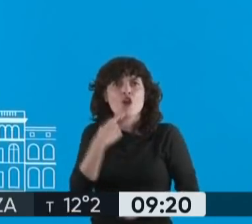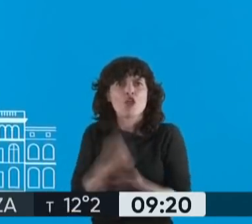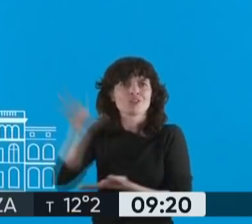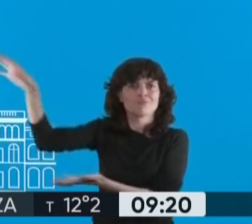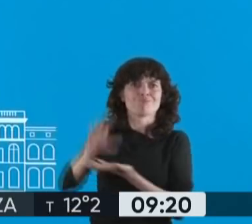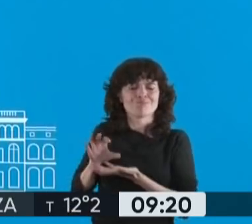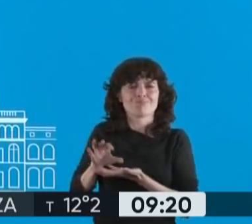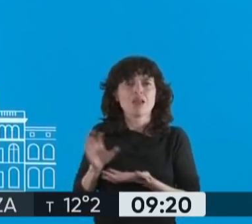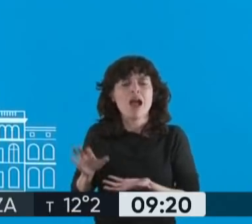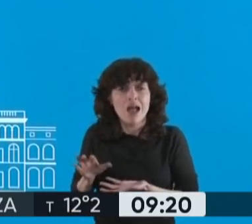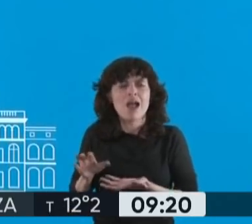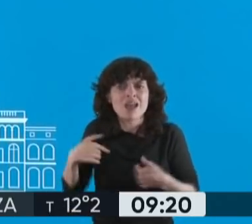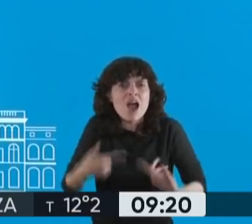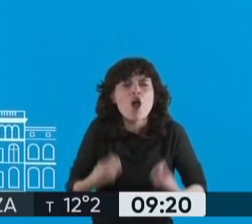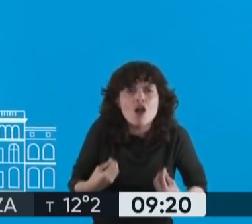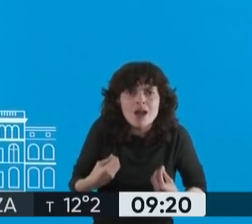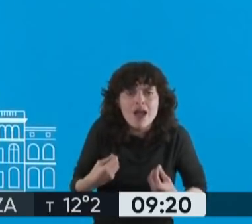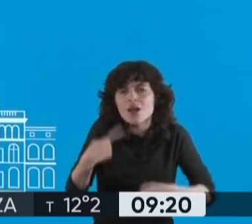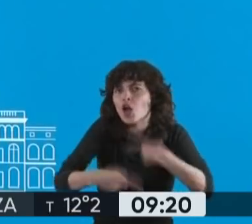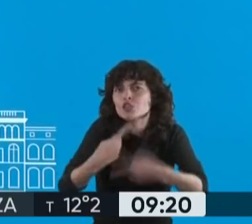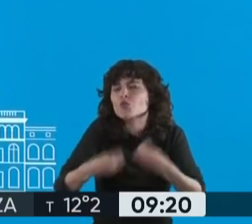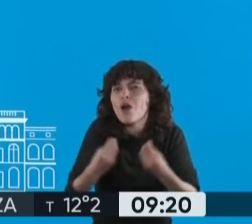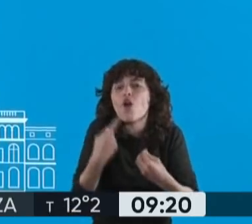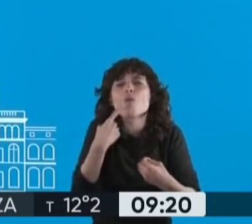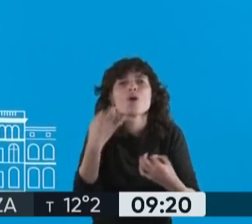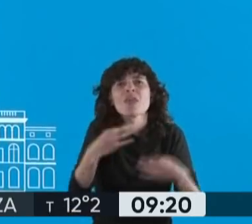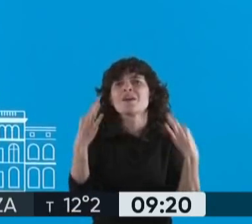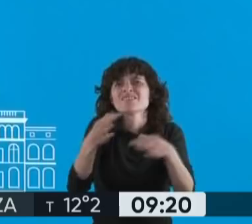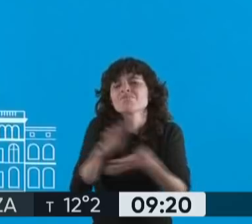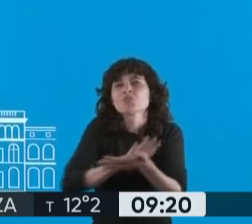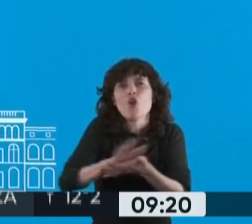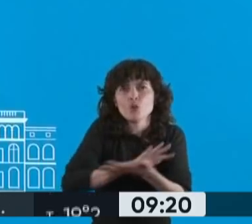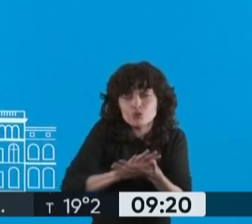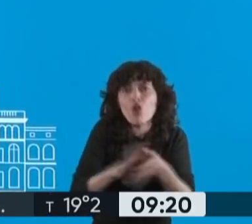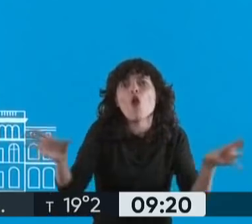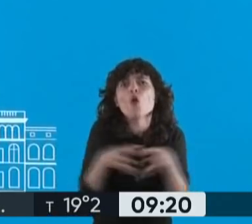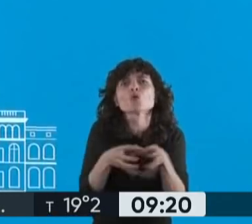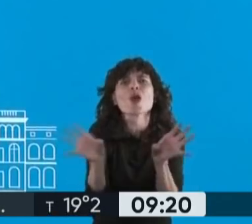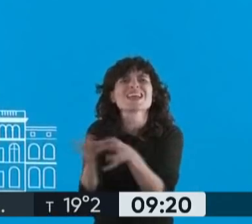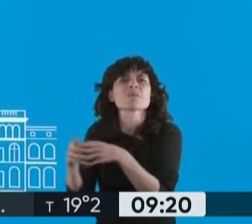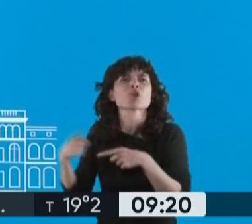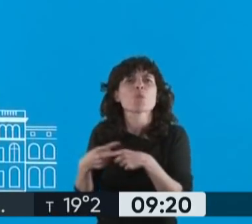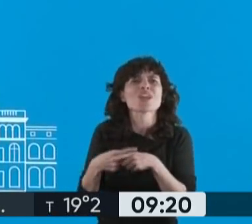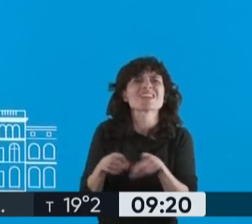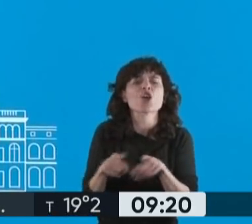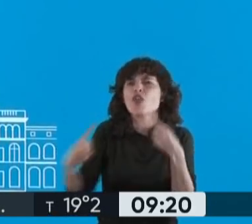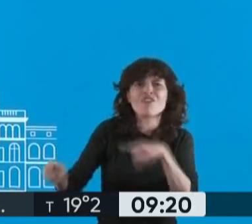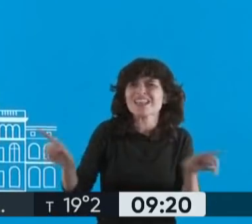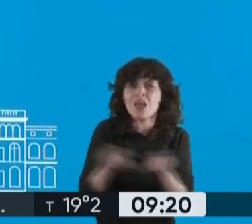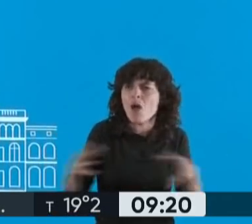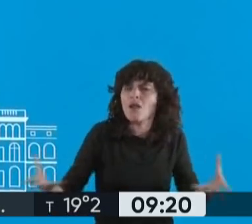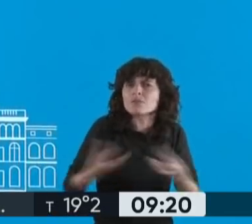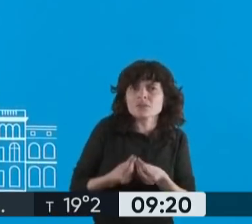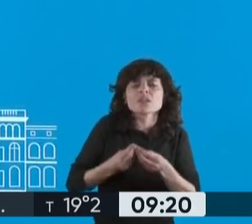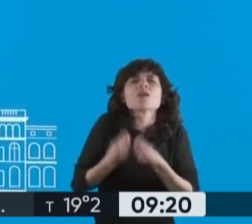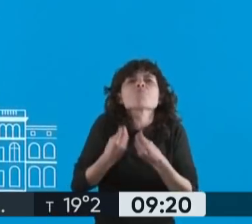La solución del problema de la deuda tiene que ser una solución compartida entre todas las fuerzas políticas porque involucra a varias generaciones y